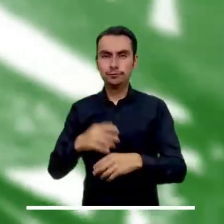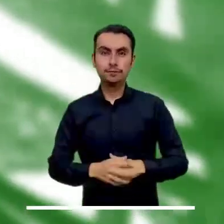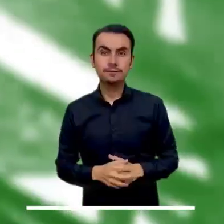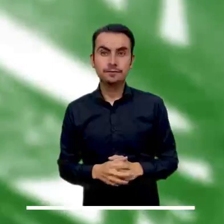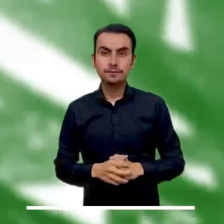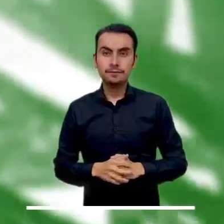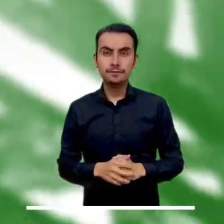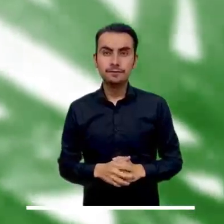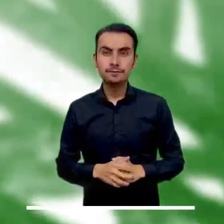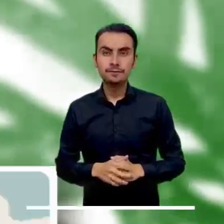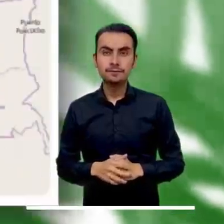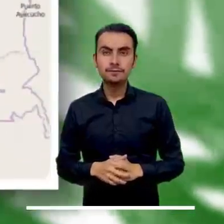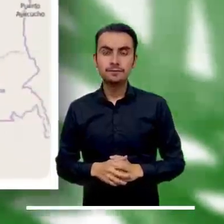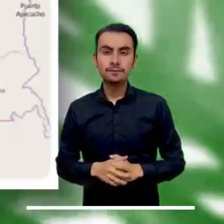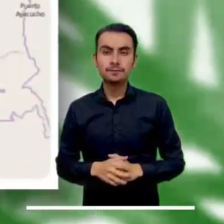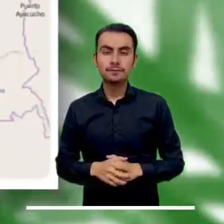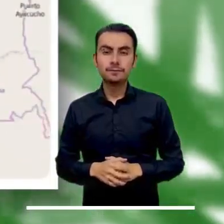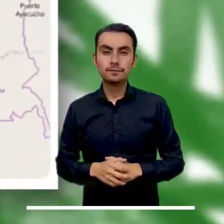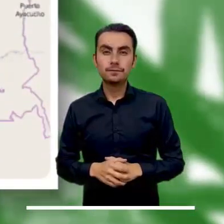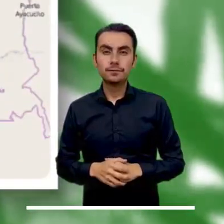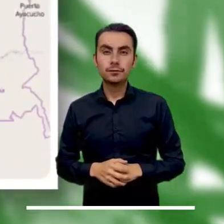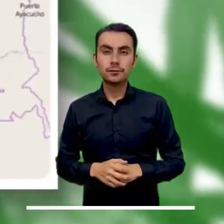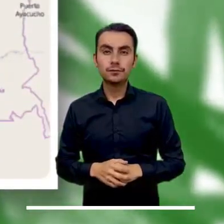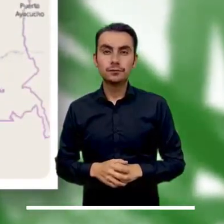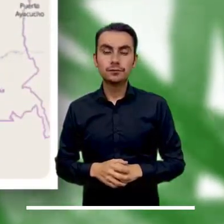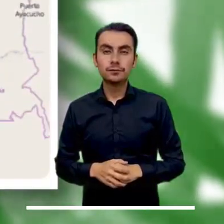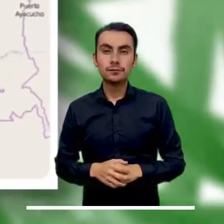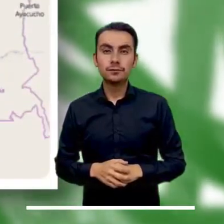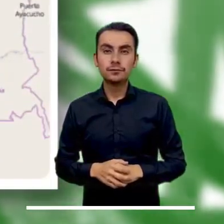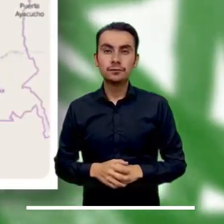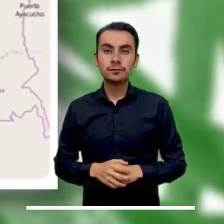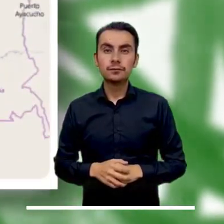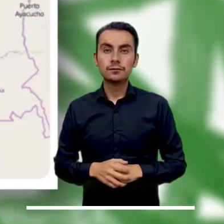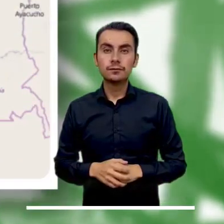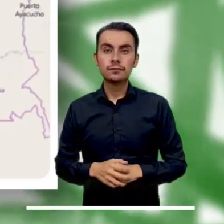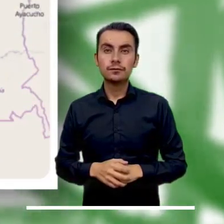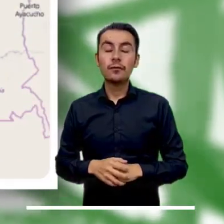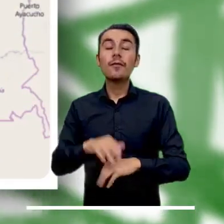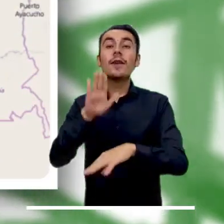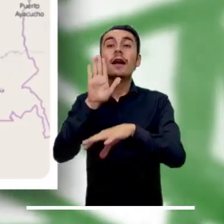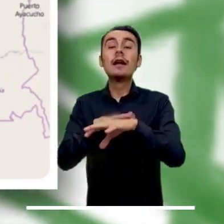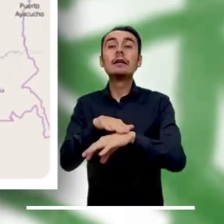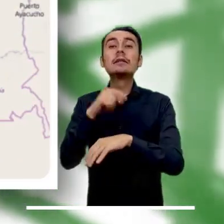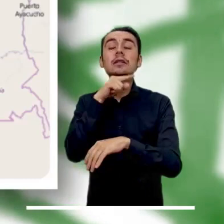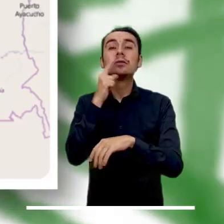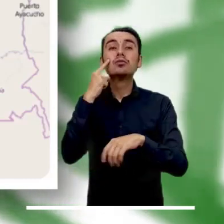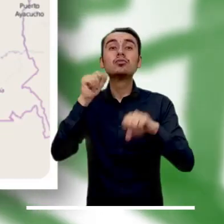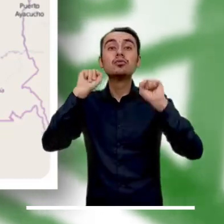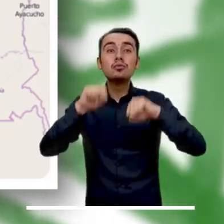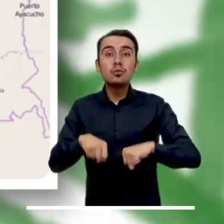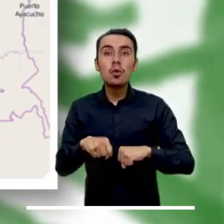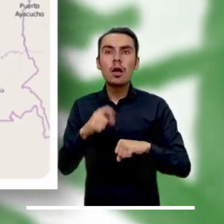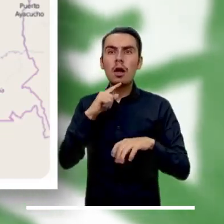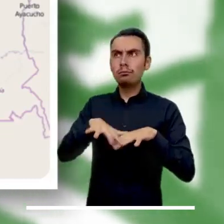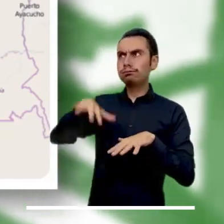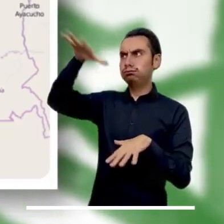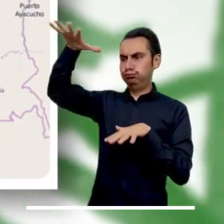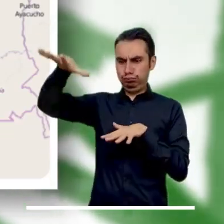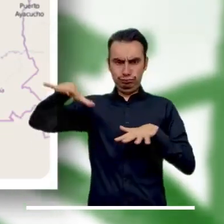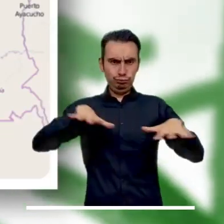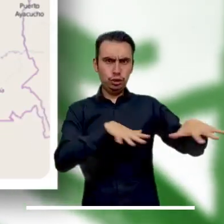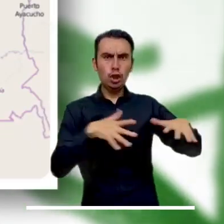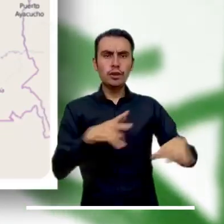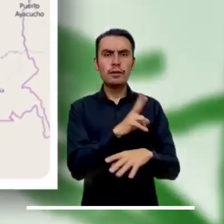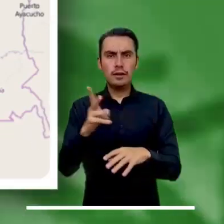de Bartolo y Lejiada, debido al desbordamiento del río Murindó en Antioquia. Alerta roja por probabilidad de incendios en